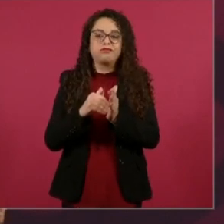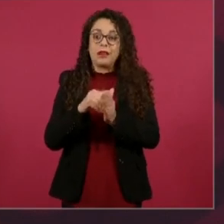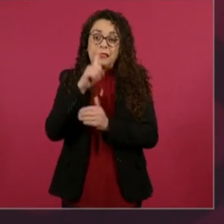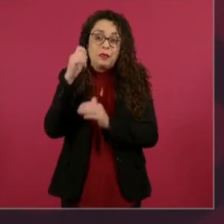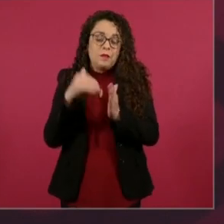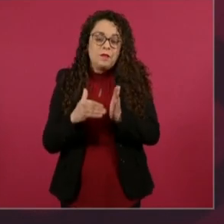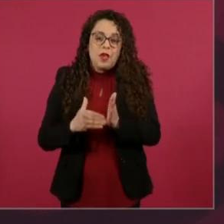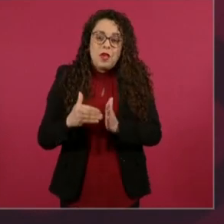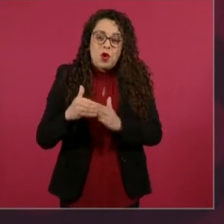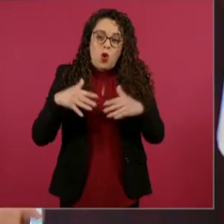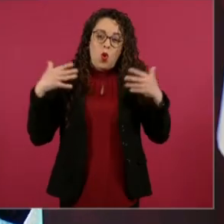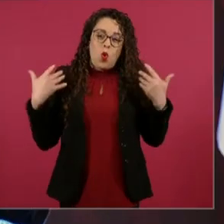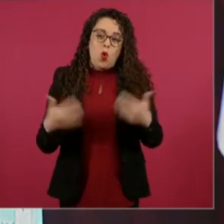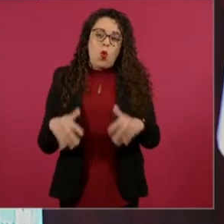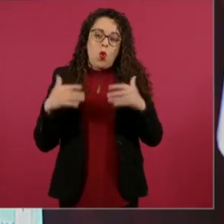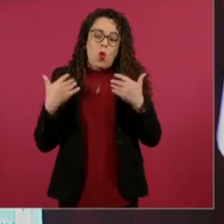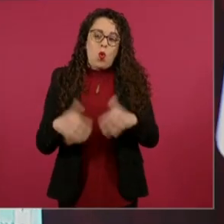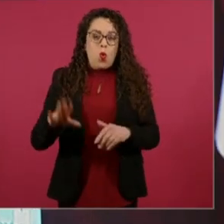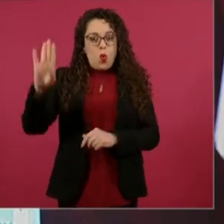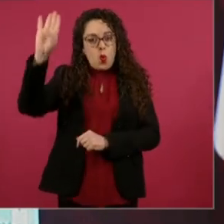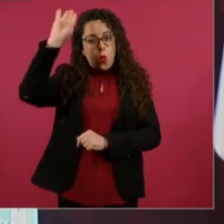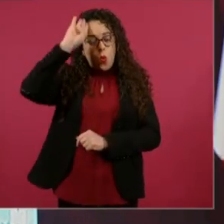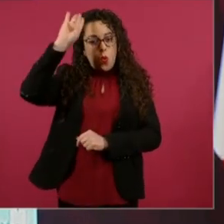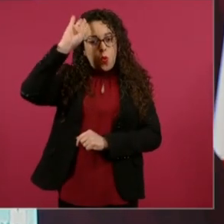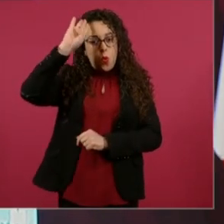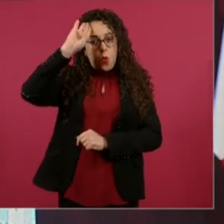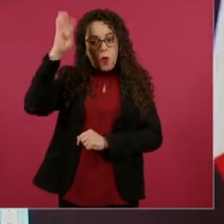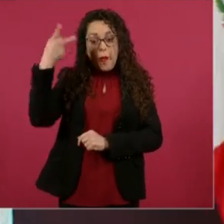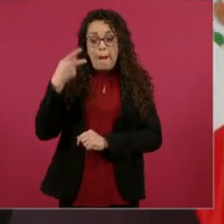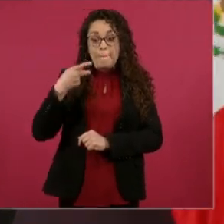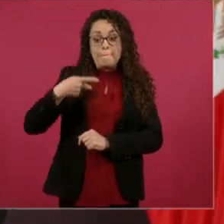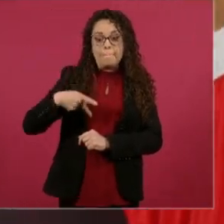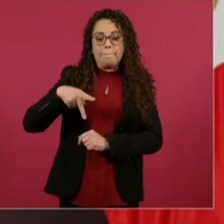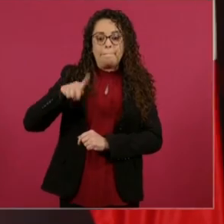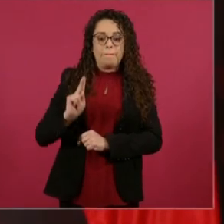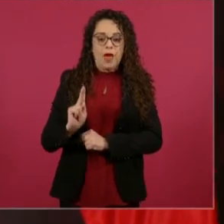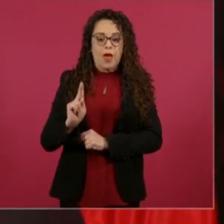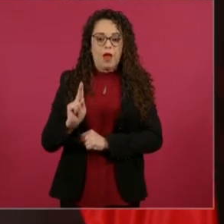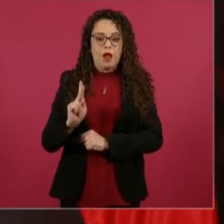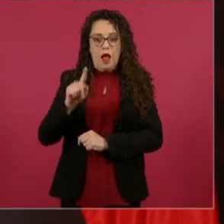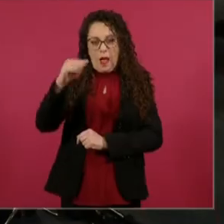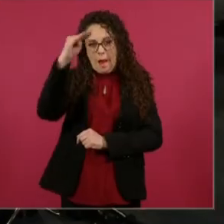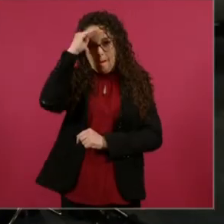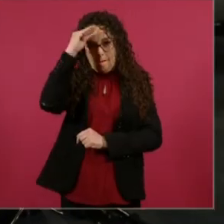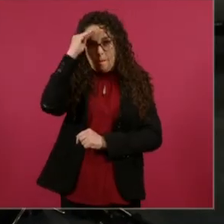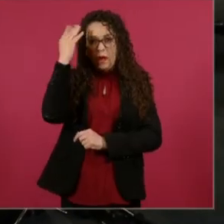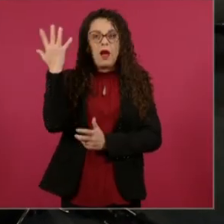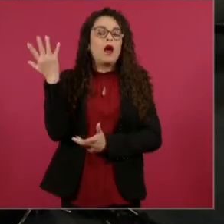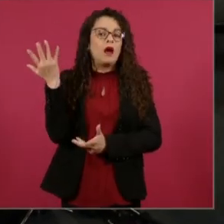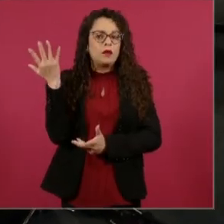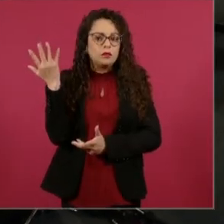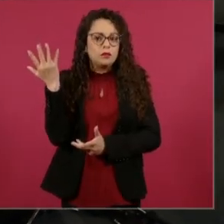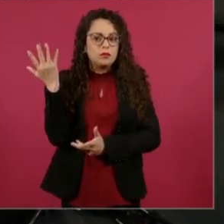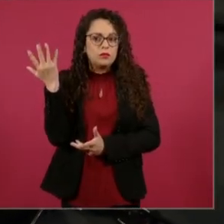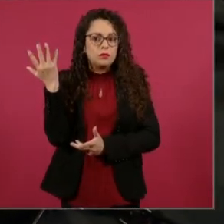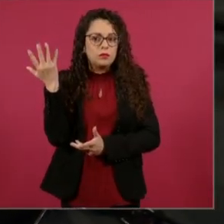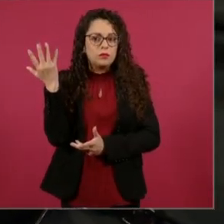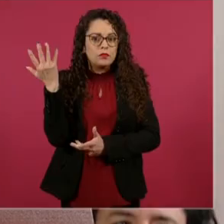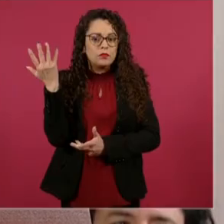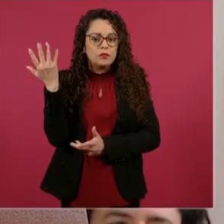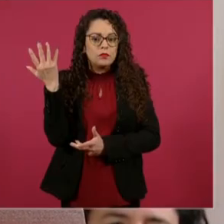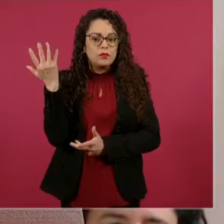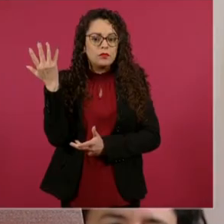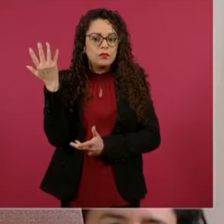Pero ni modo que llegamos y dejar ahí